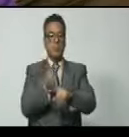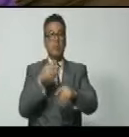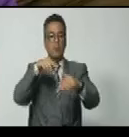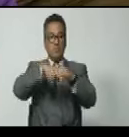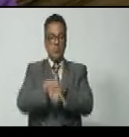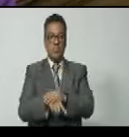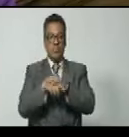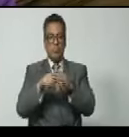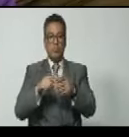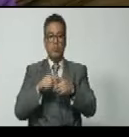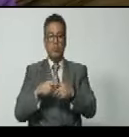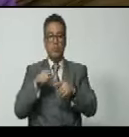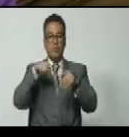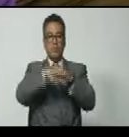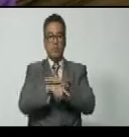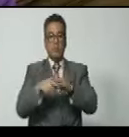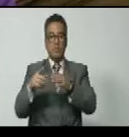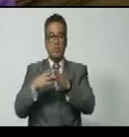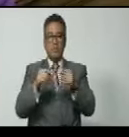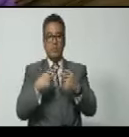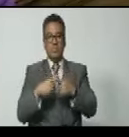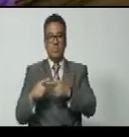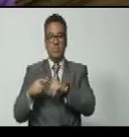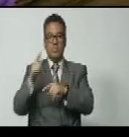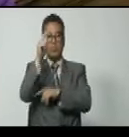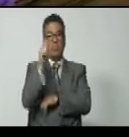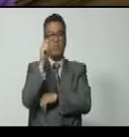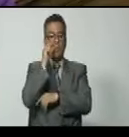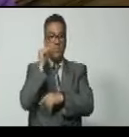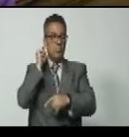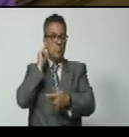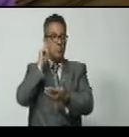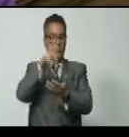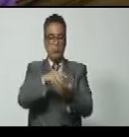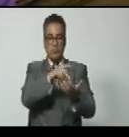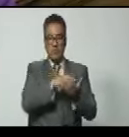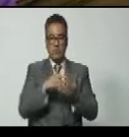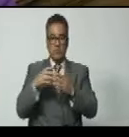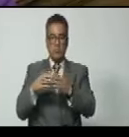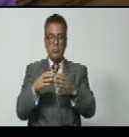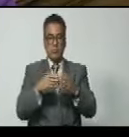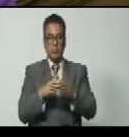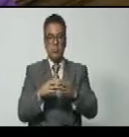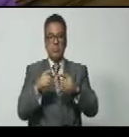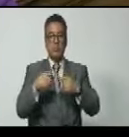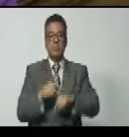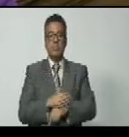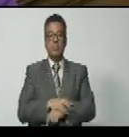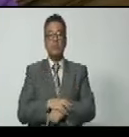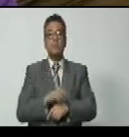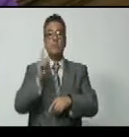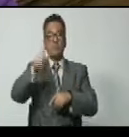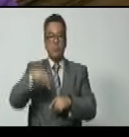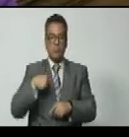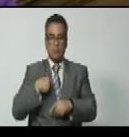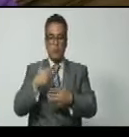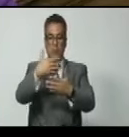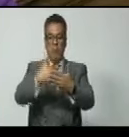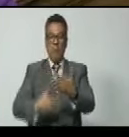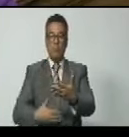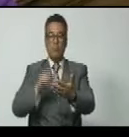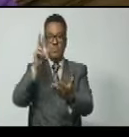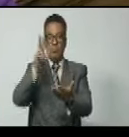la misma las intervenciones de todas las diputadas que participaron en la sesión ordinaria, así como las